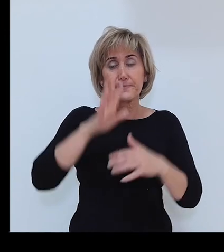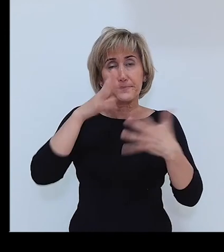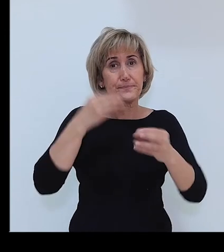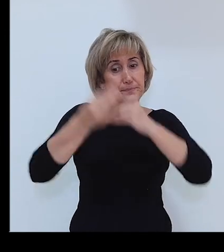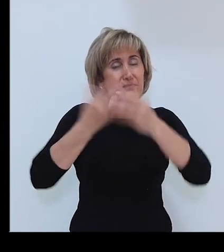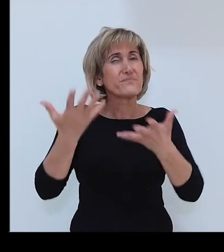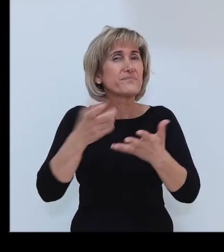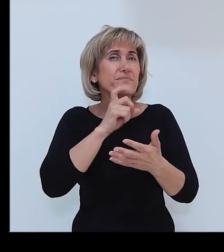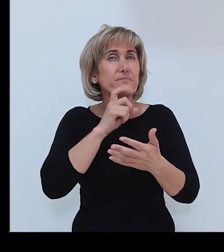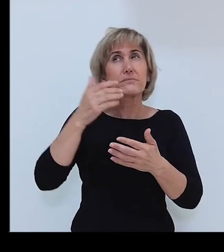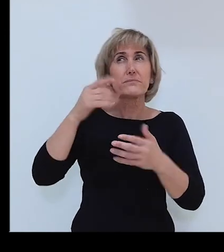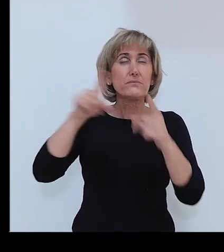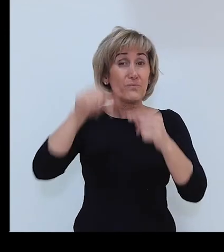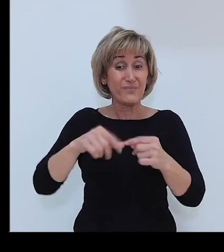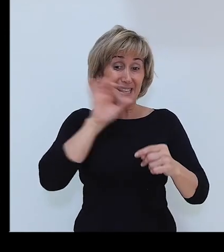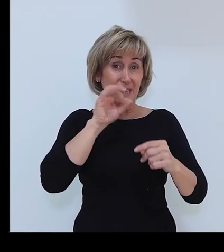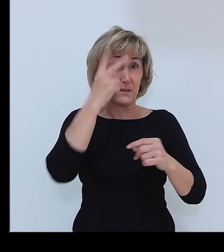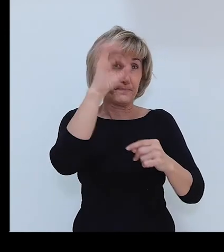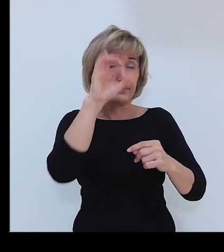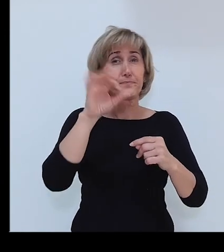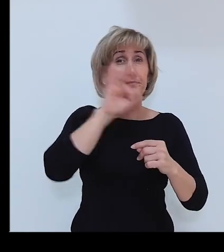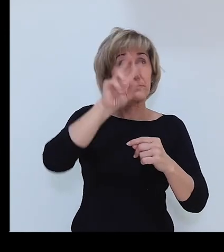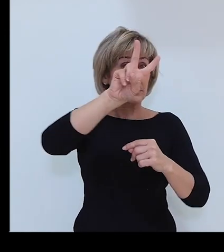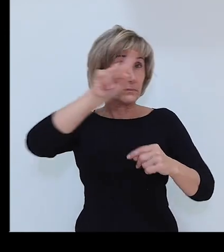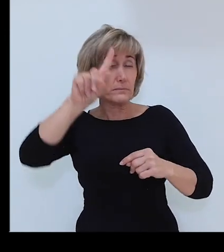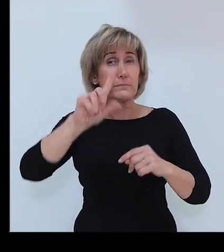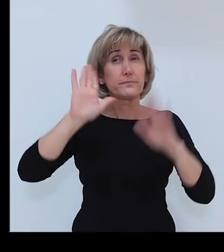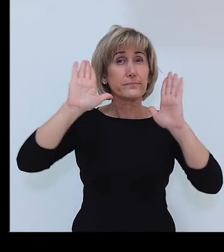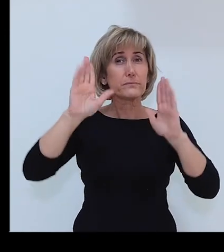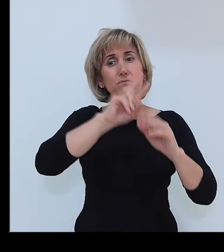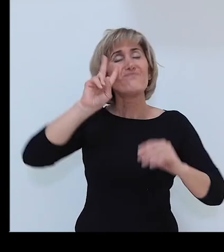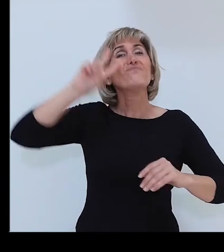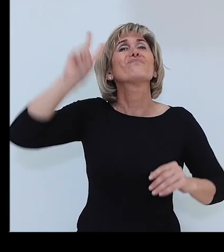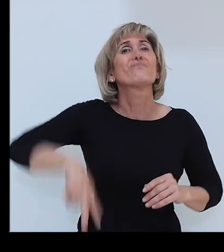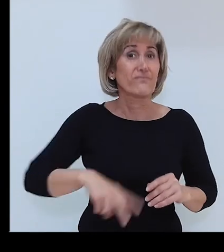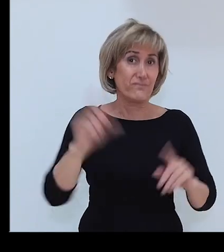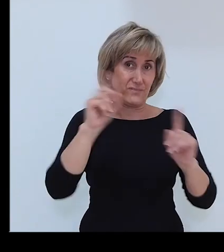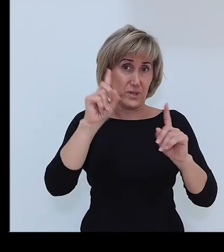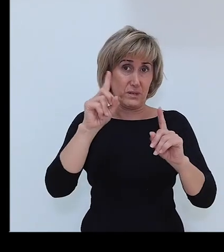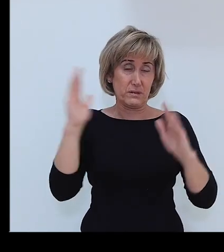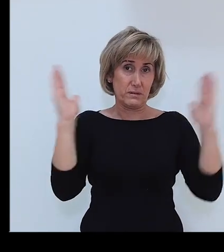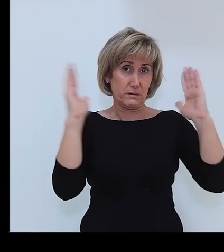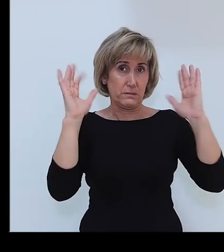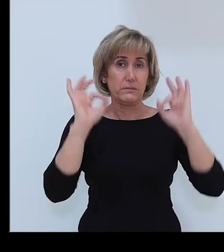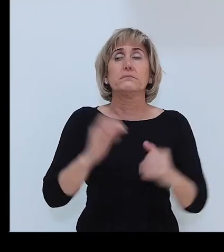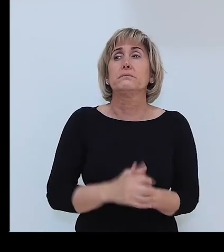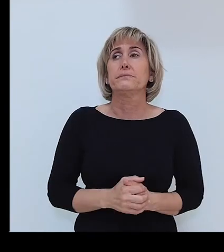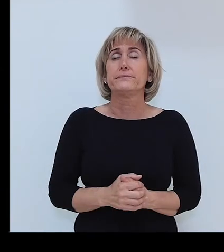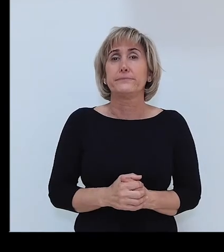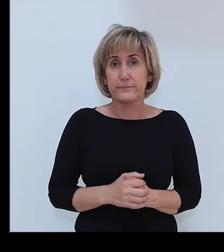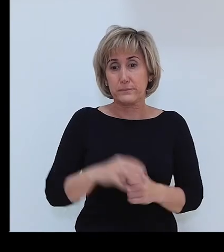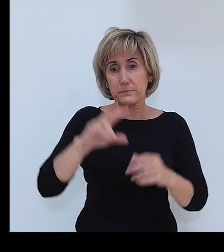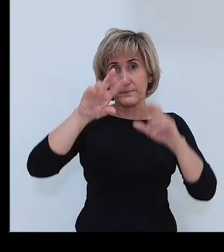hacemos nosotros ahora, ¿no? Al tipo de sociología que se ha hecho en el siglo XX y en el siglo XXI, aunque no haya